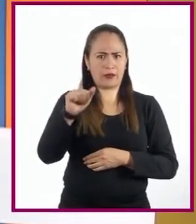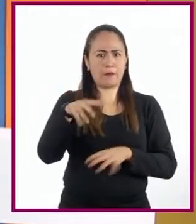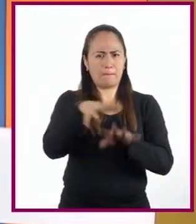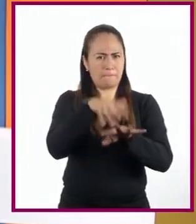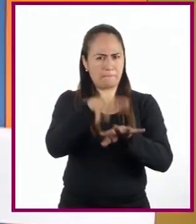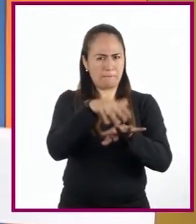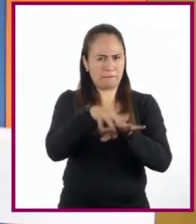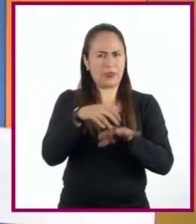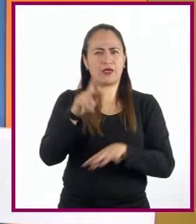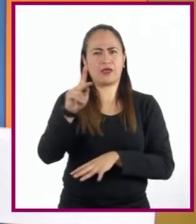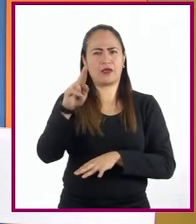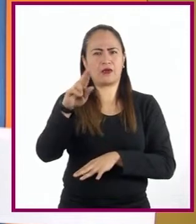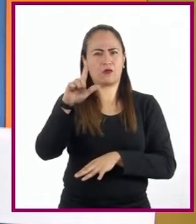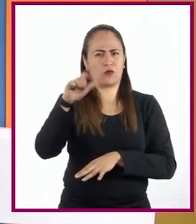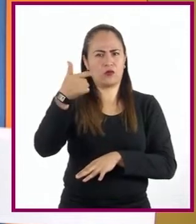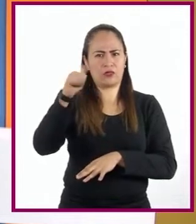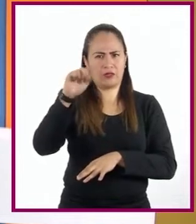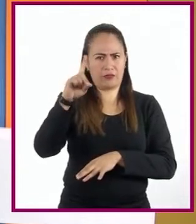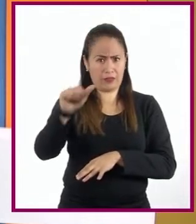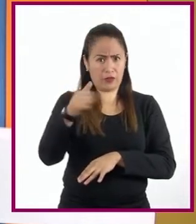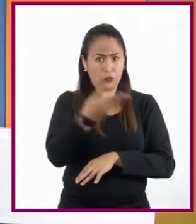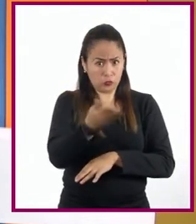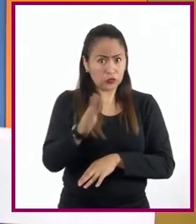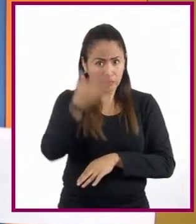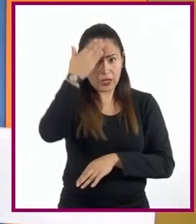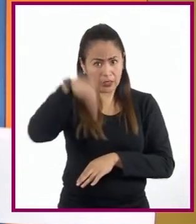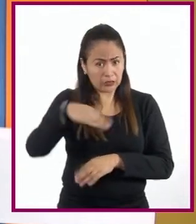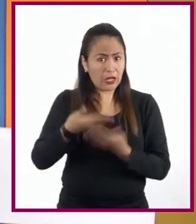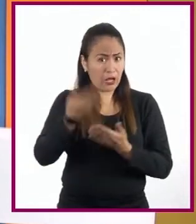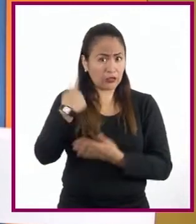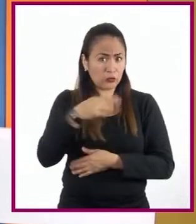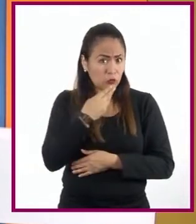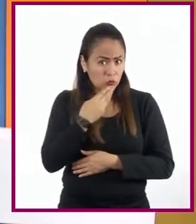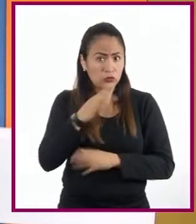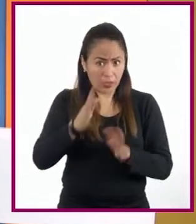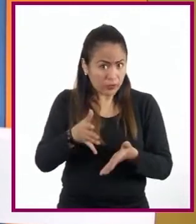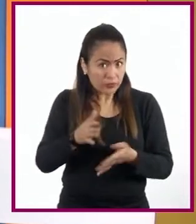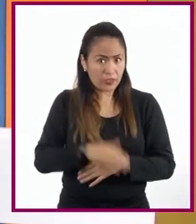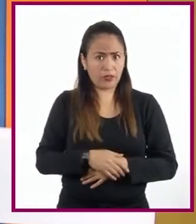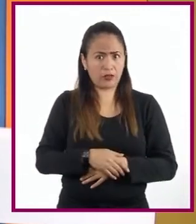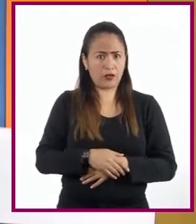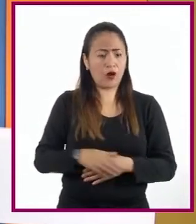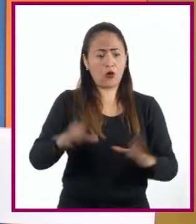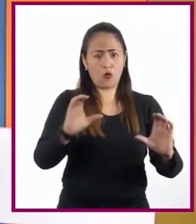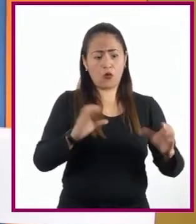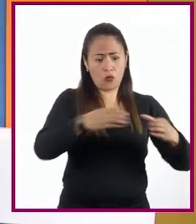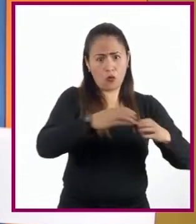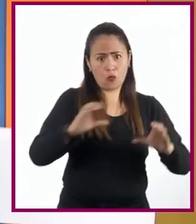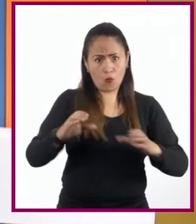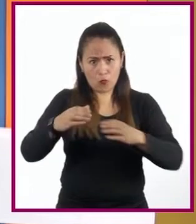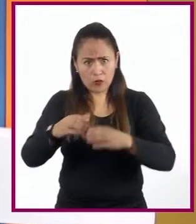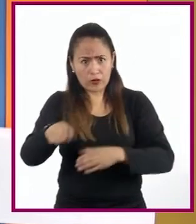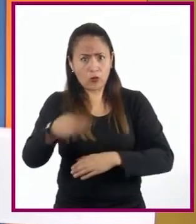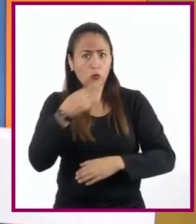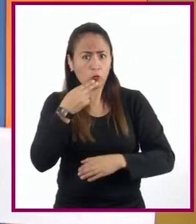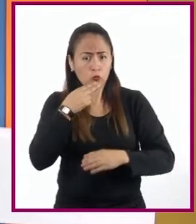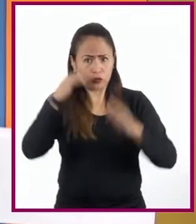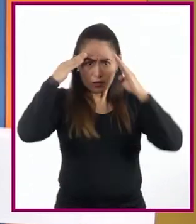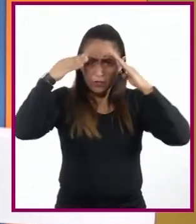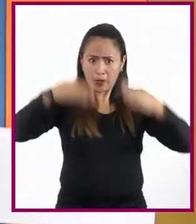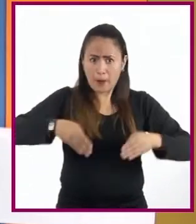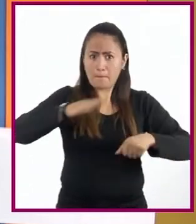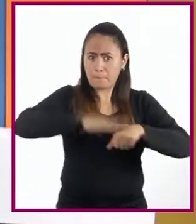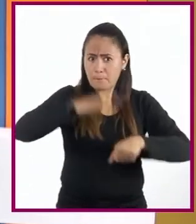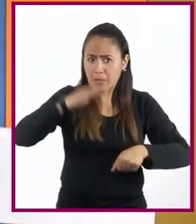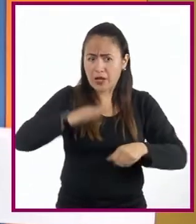tenido experiencia con alguna de estas unidades de medida? ¿En sus localidades se usa alguna de manera específica? De